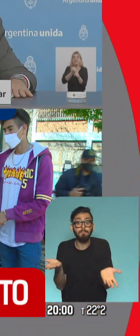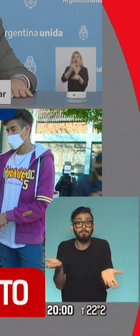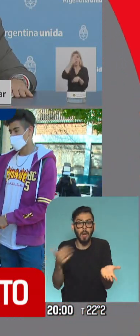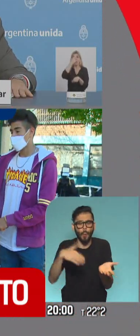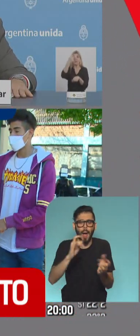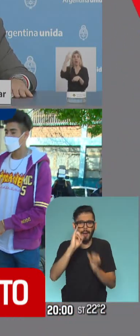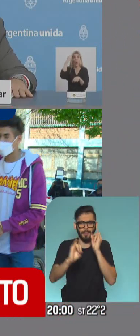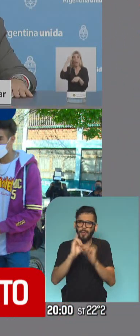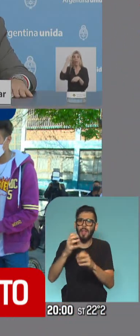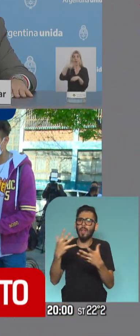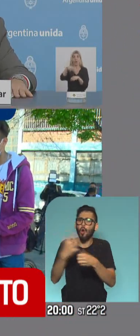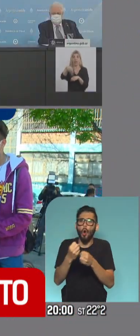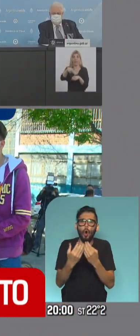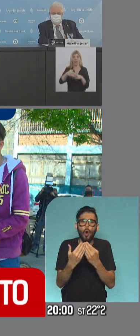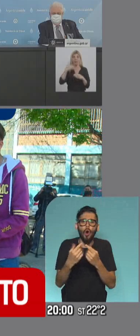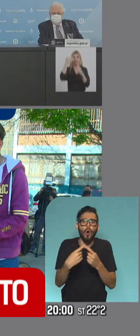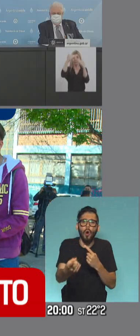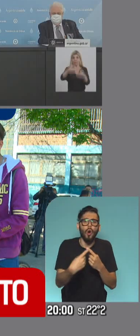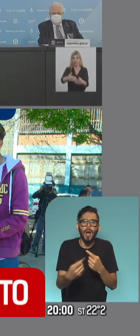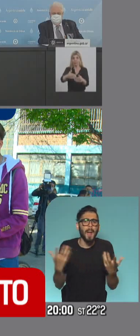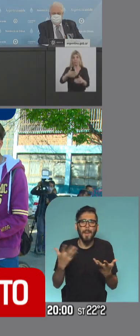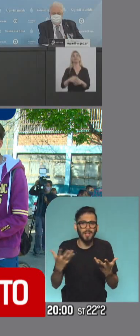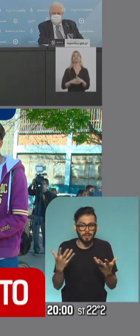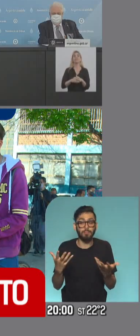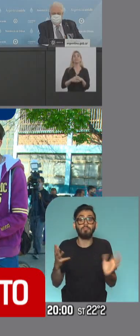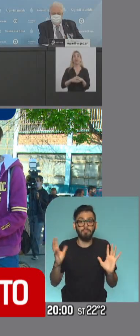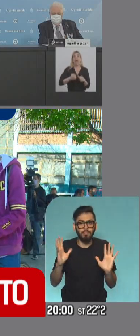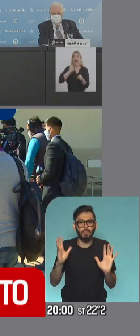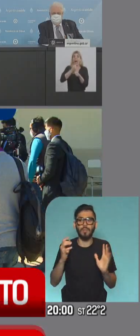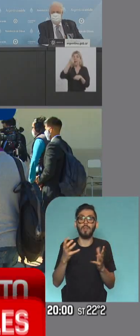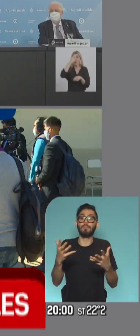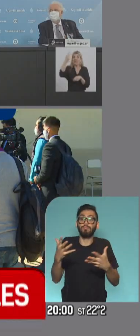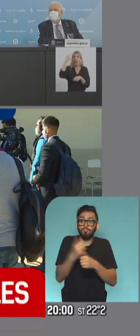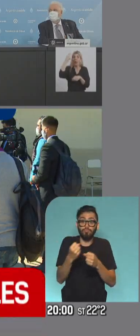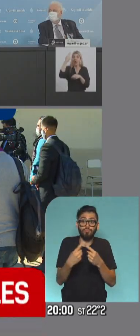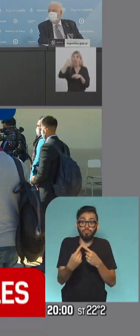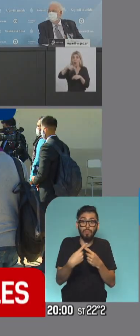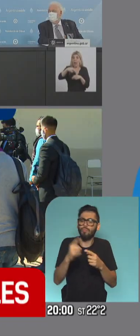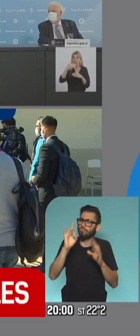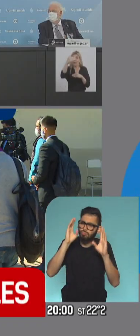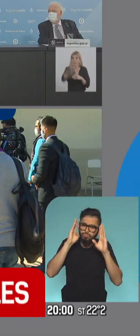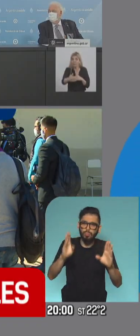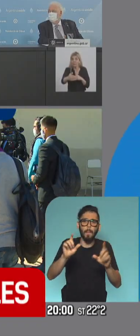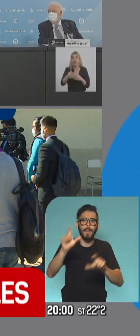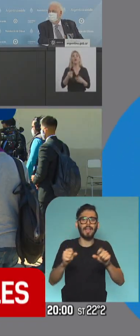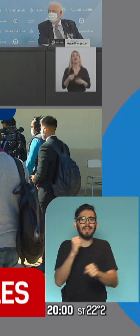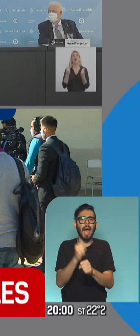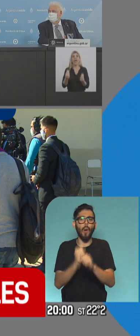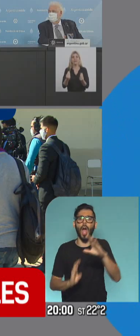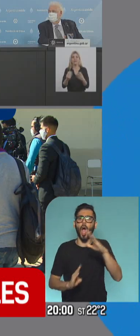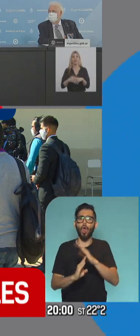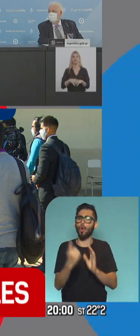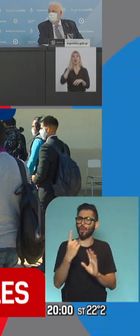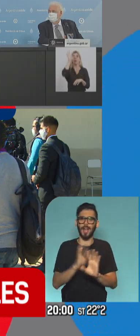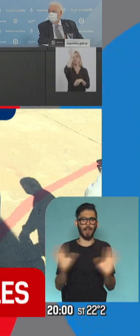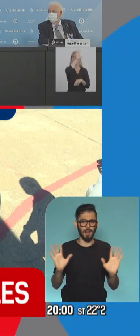transporte? Hacemos simplemente un adelanto. El transporte seguirá restringido a trabajadores esenciales. En minutos nada más